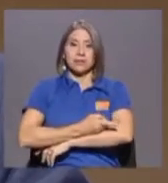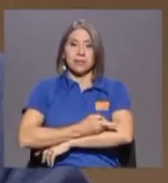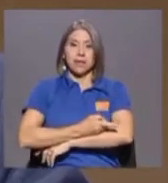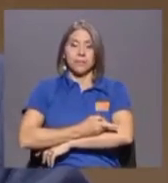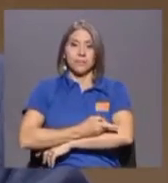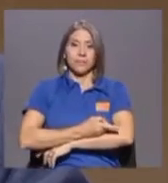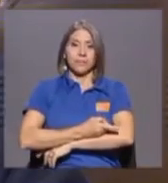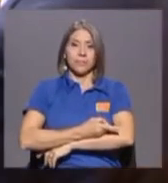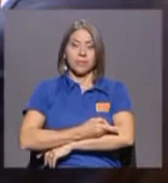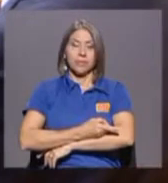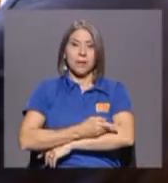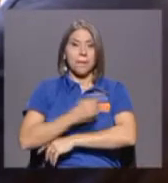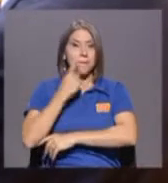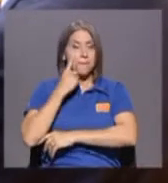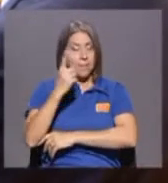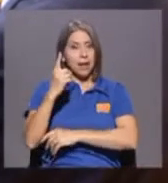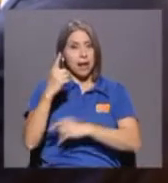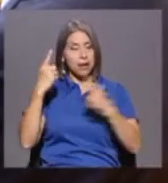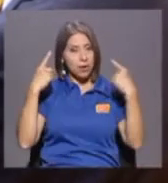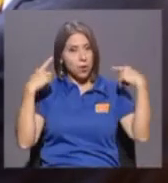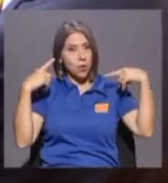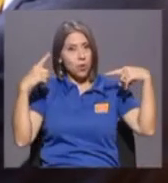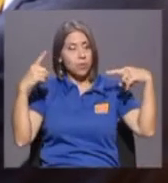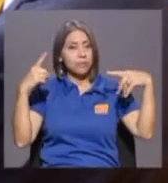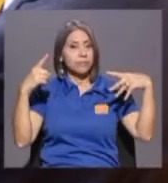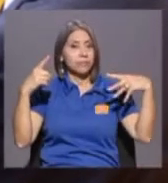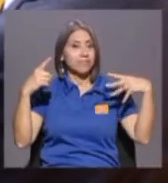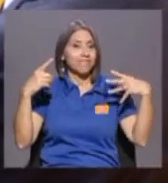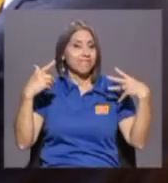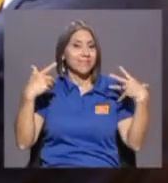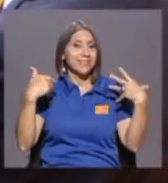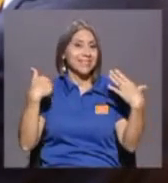de llegar a un momento de cambio irreversible